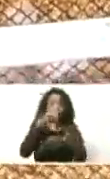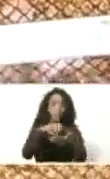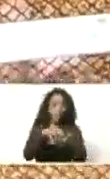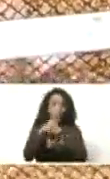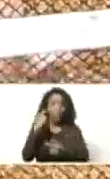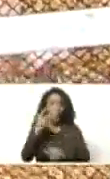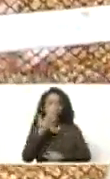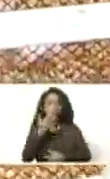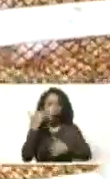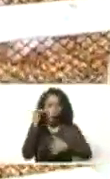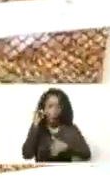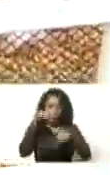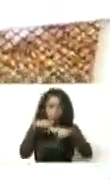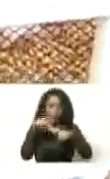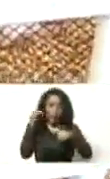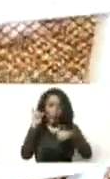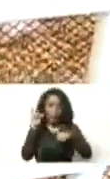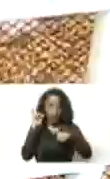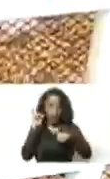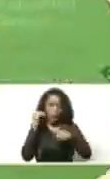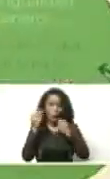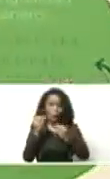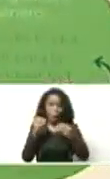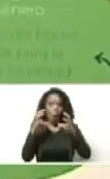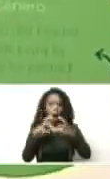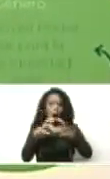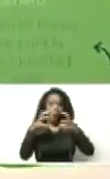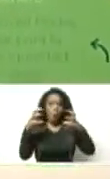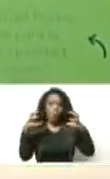aquí tenemos, mire, la Ullama,